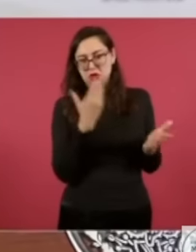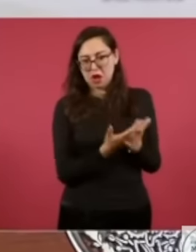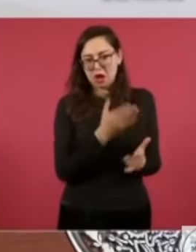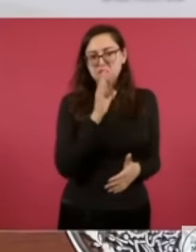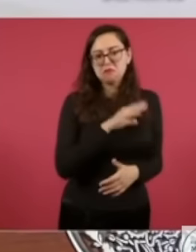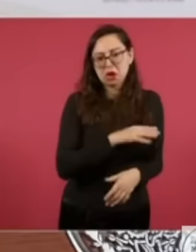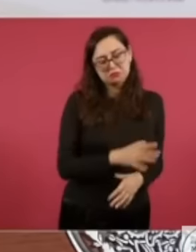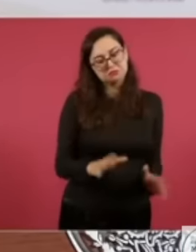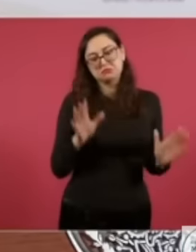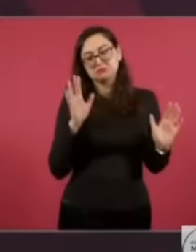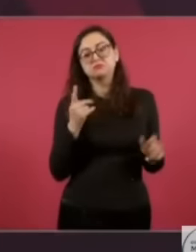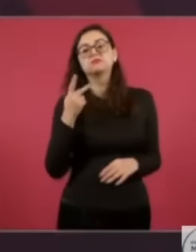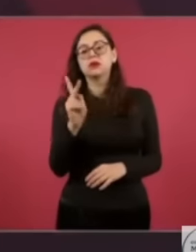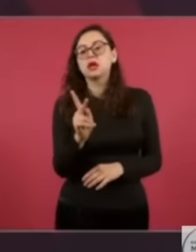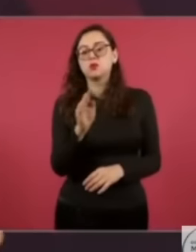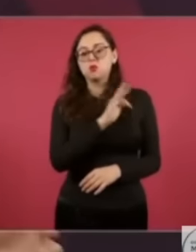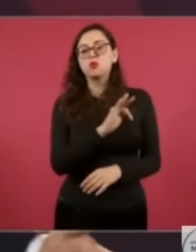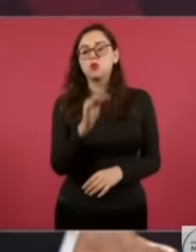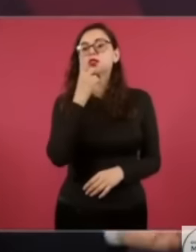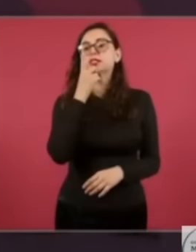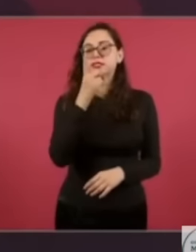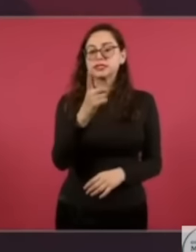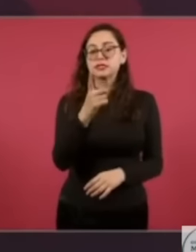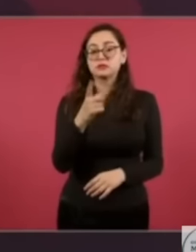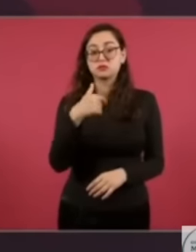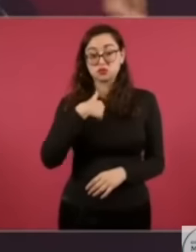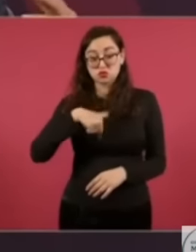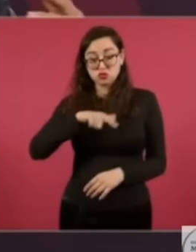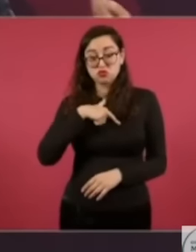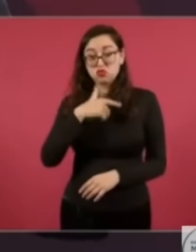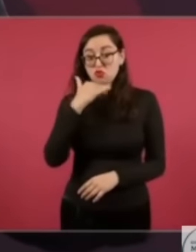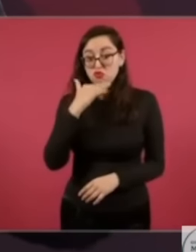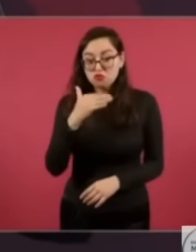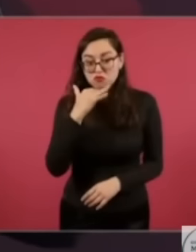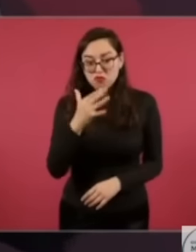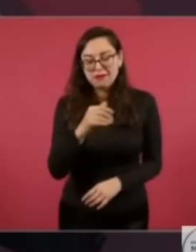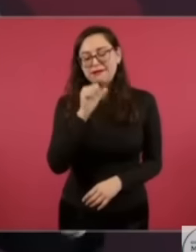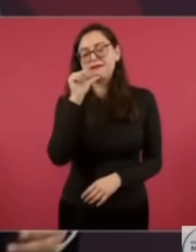somos corruptos. Y que quienes integran el gobierno,